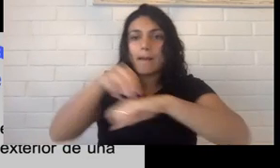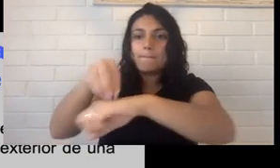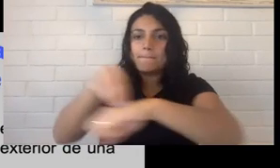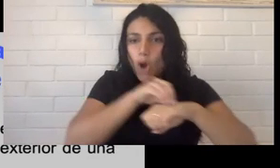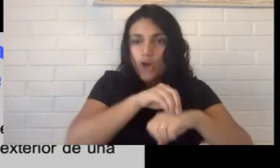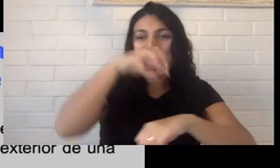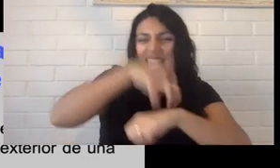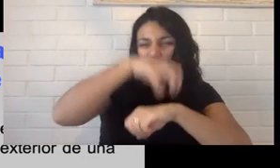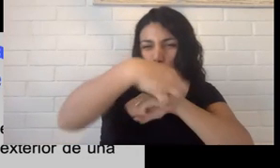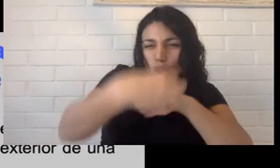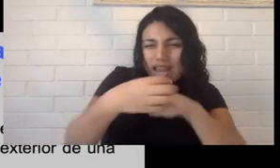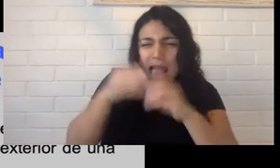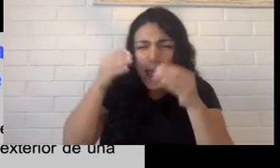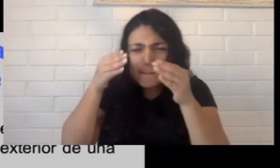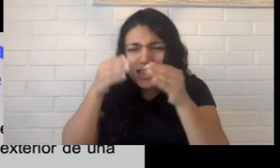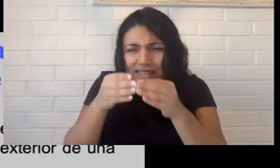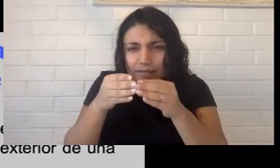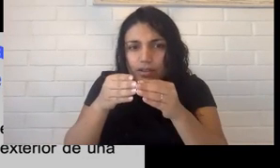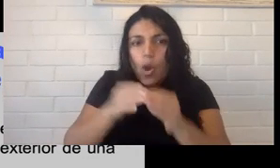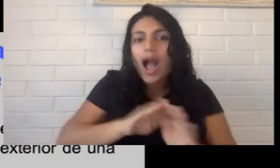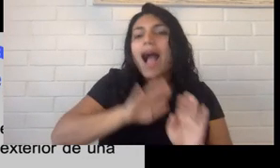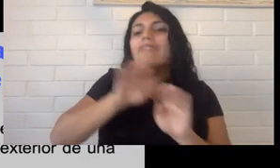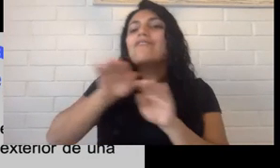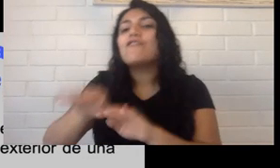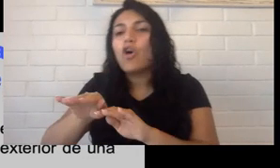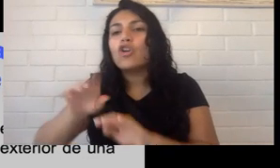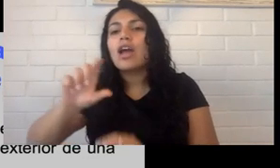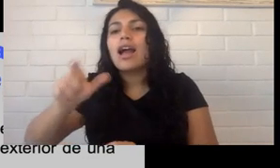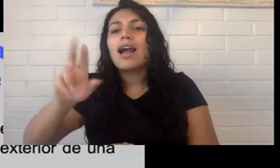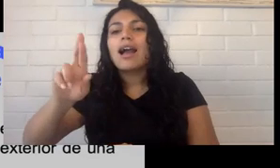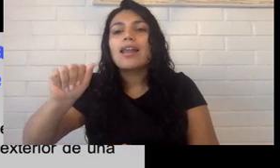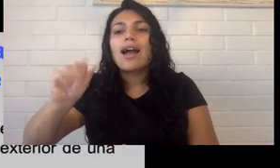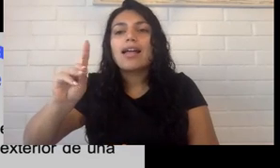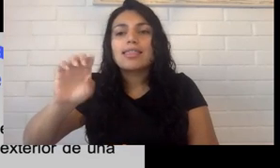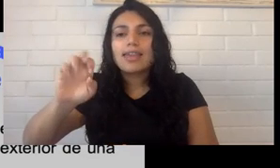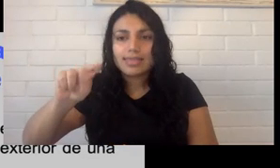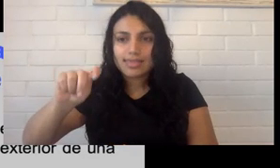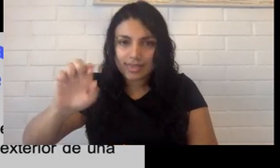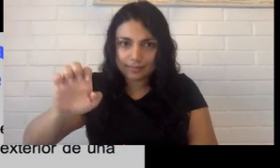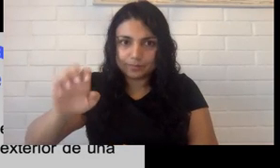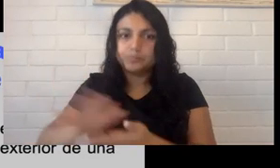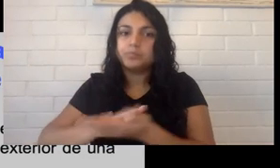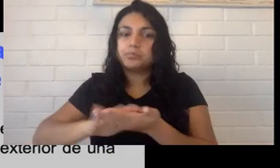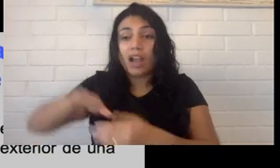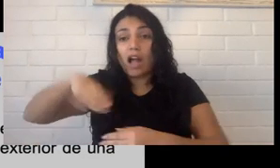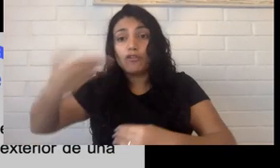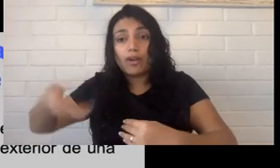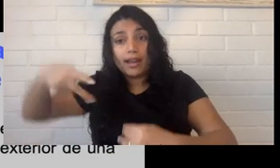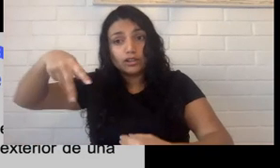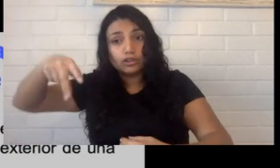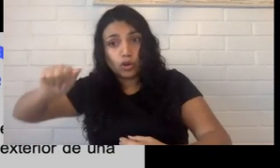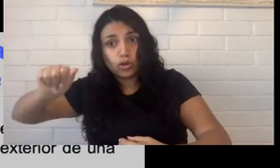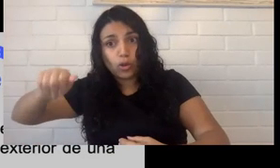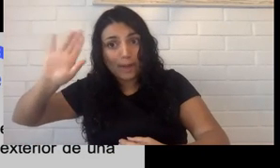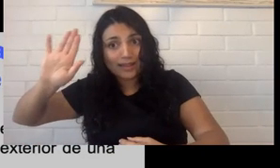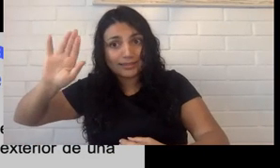iones específicos a favor de su gradiente. Entonces, si el sodio está más concentrado en el medio extracelular, va a